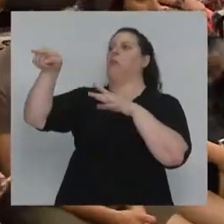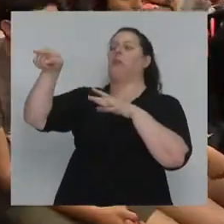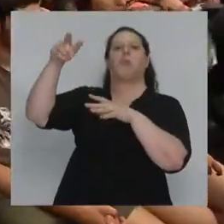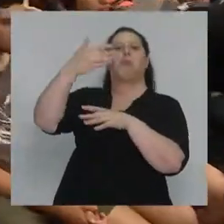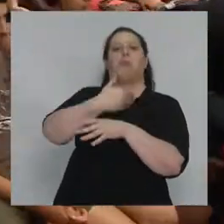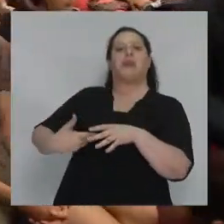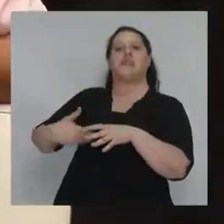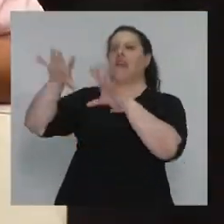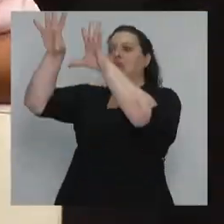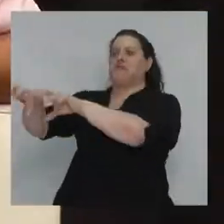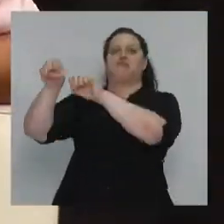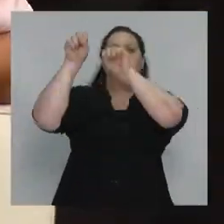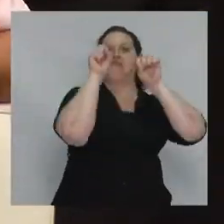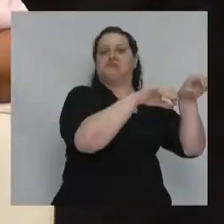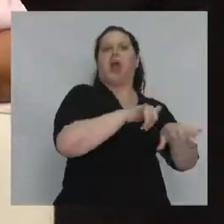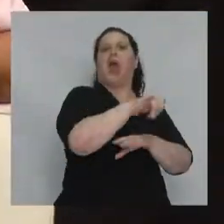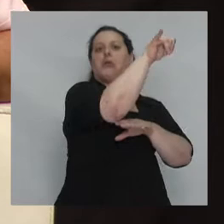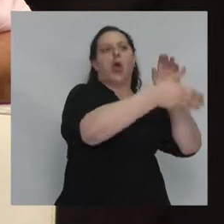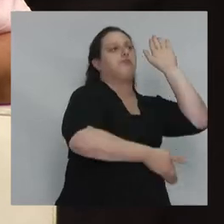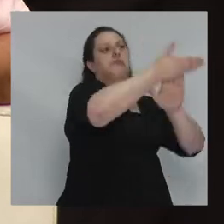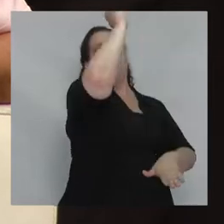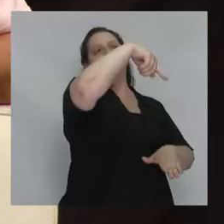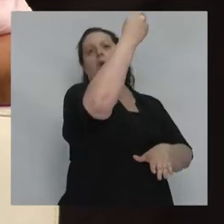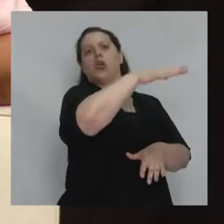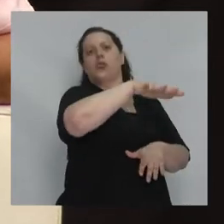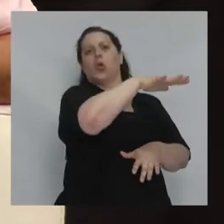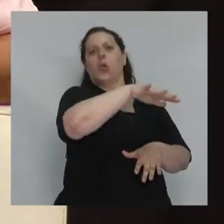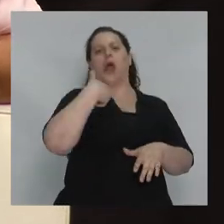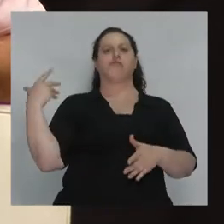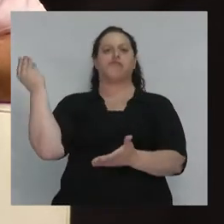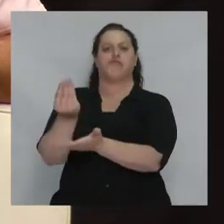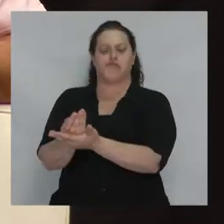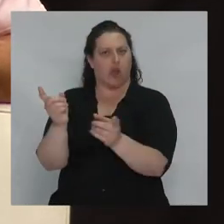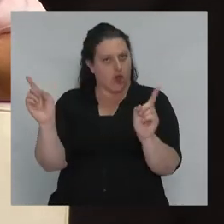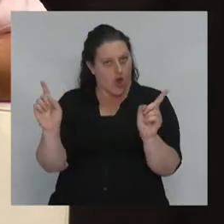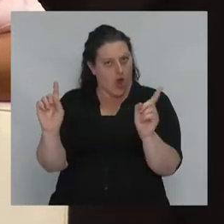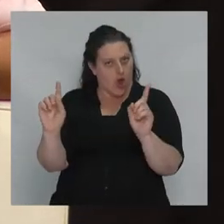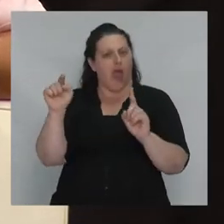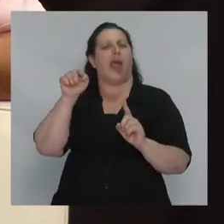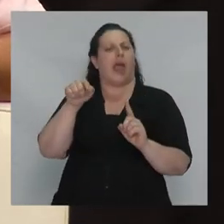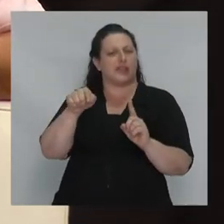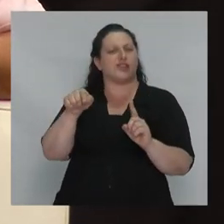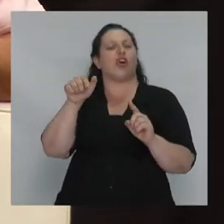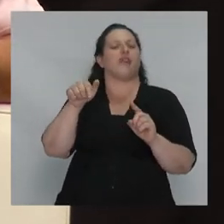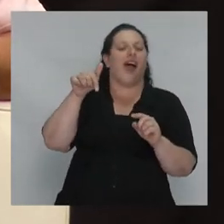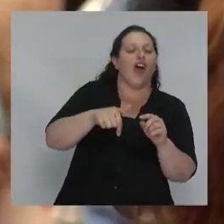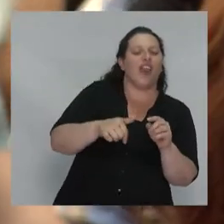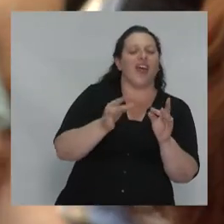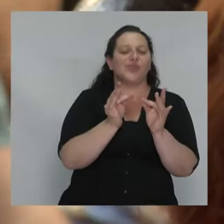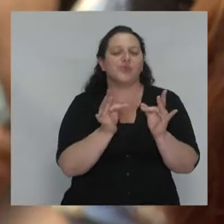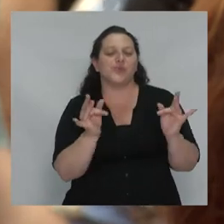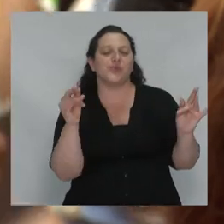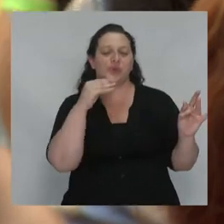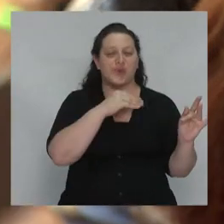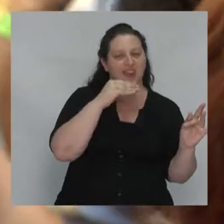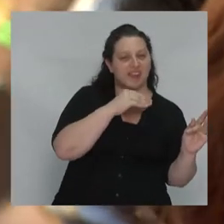y lo metían en un avión y lo mandaban para alguna otra parte. No, estos son golpes mucho más sutiles, en